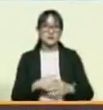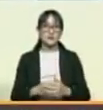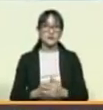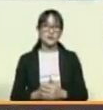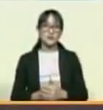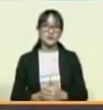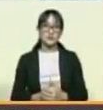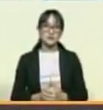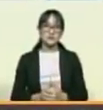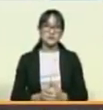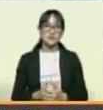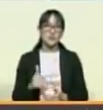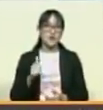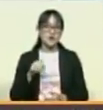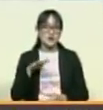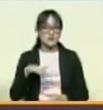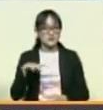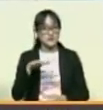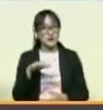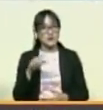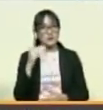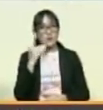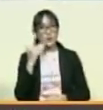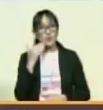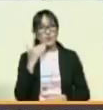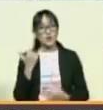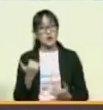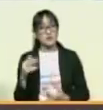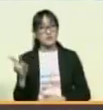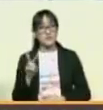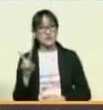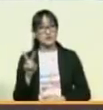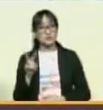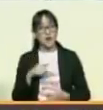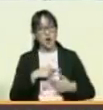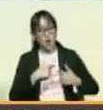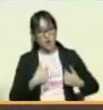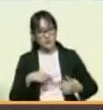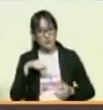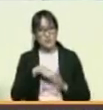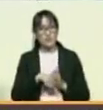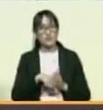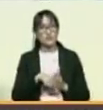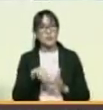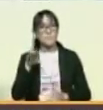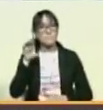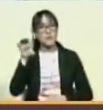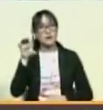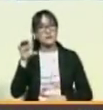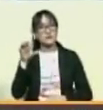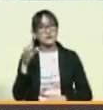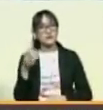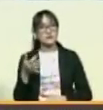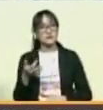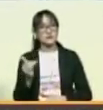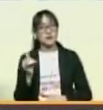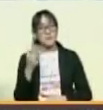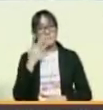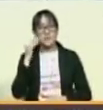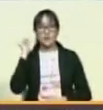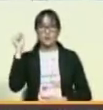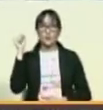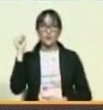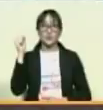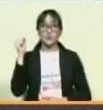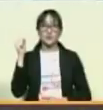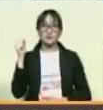en cualquier ciudad de los Estados Unidos de Norteamérica. Pero aquí, en Venezuela, en el corazón profundo de la patria venezolana, aquí está el candidato Nicolás Maduro. Y